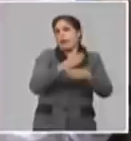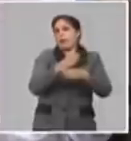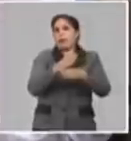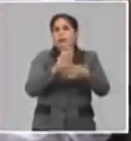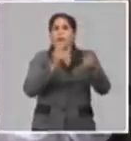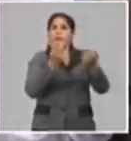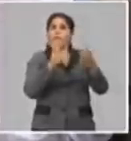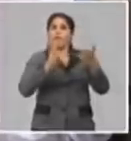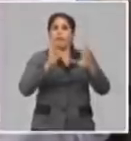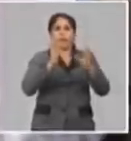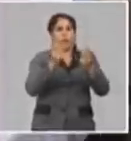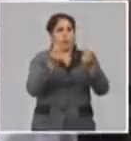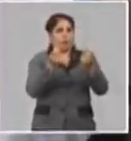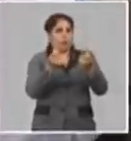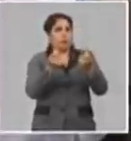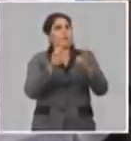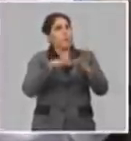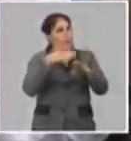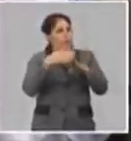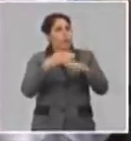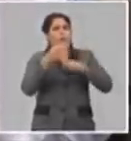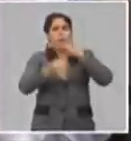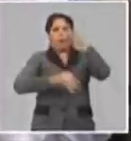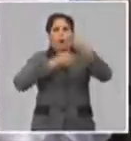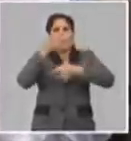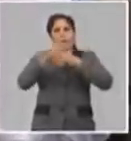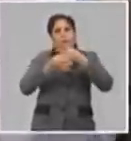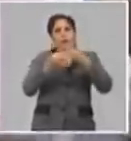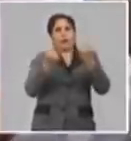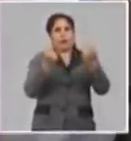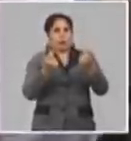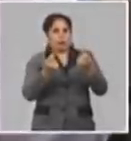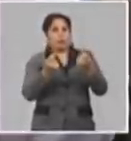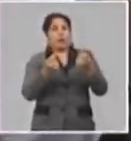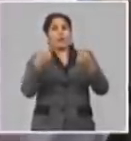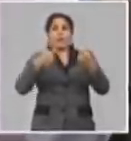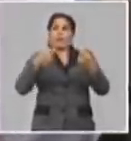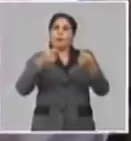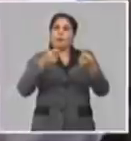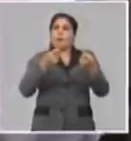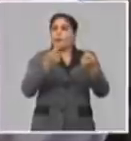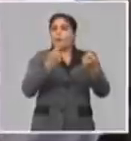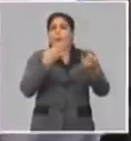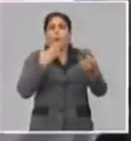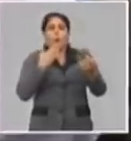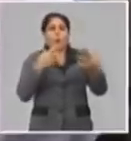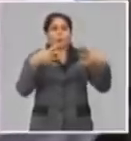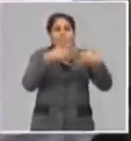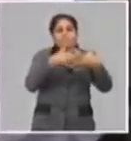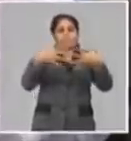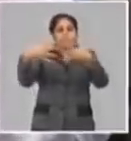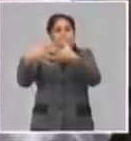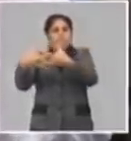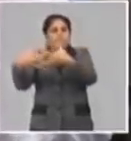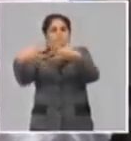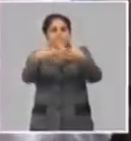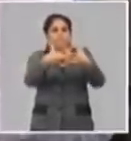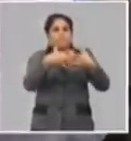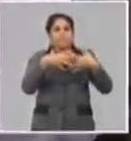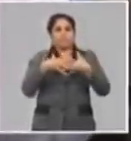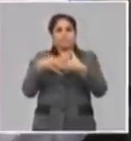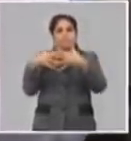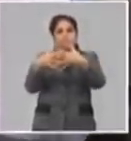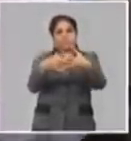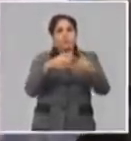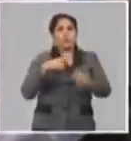concebidos en nuestro modelo. Vamos después a ampliar sobre ese tema y tenemos que buscar la manera de que eso se encadene, se entrelace,